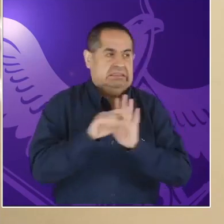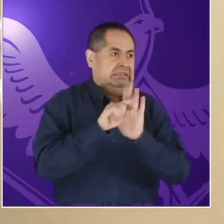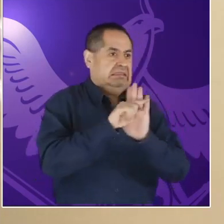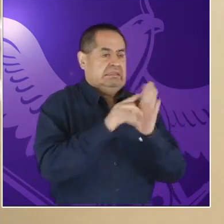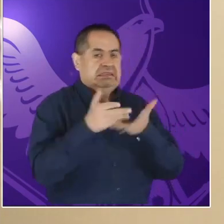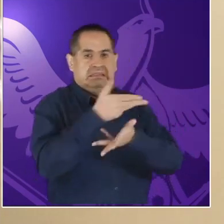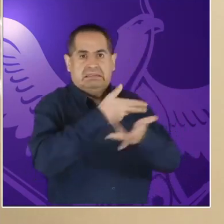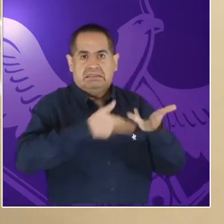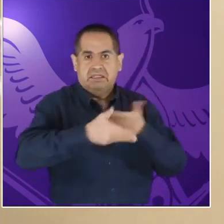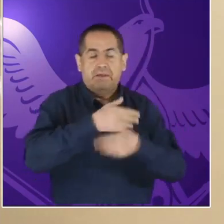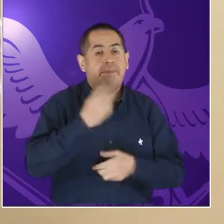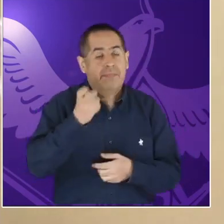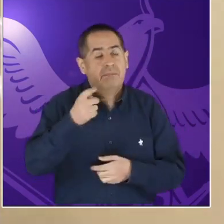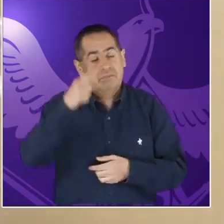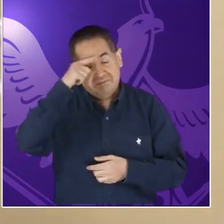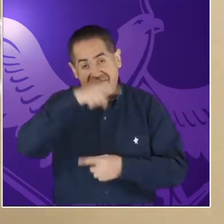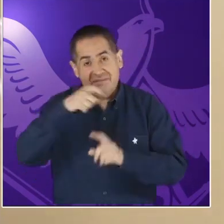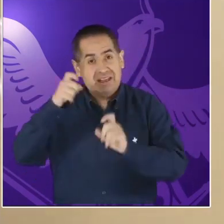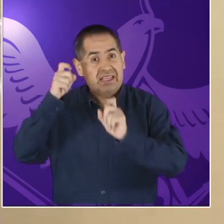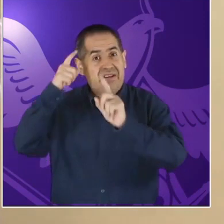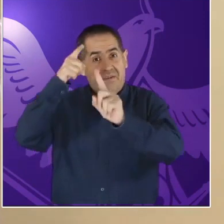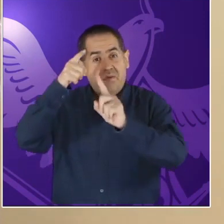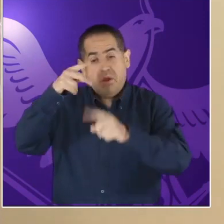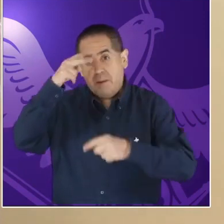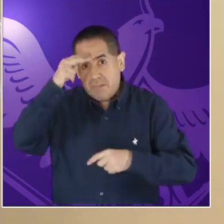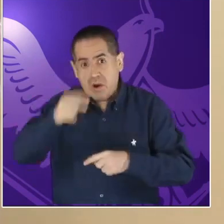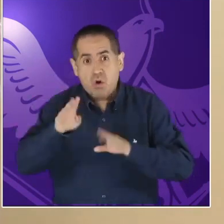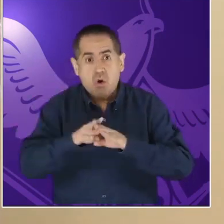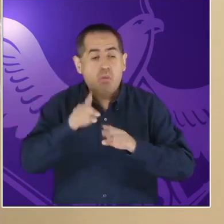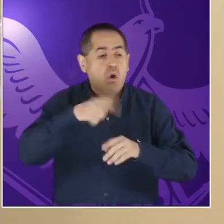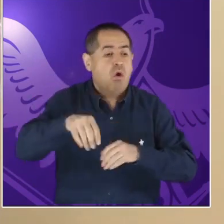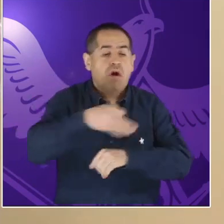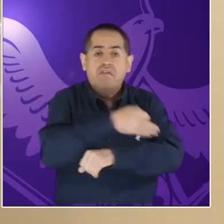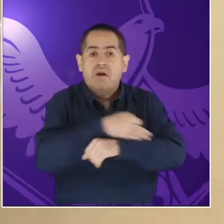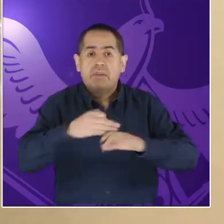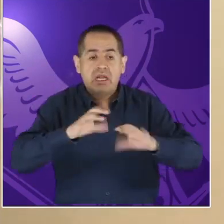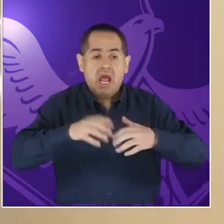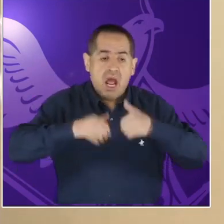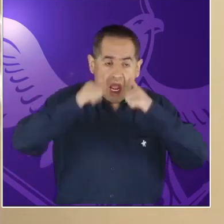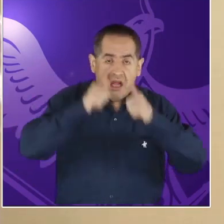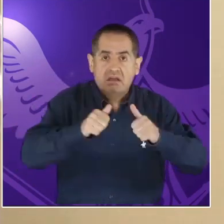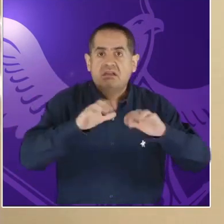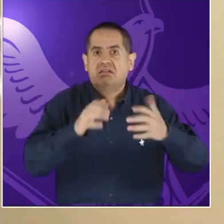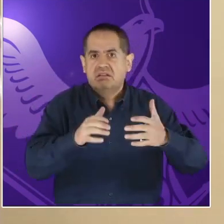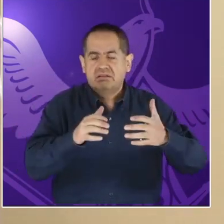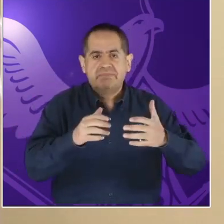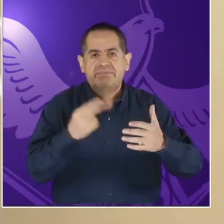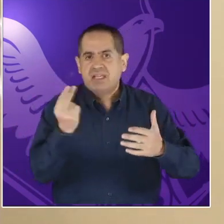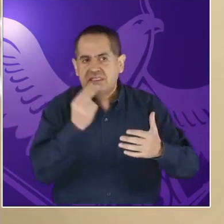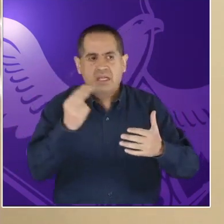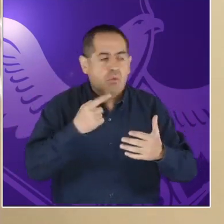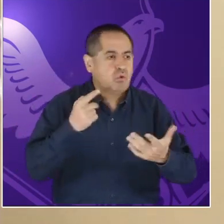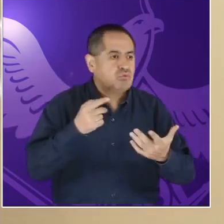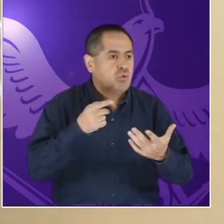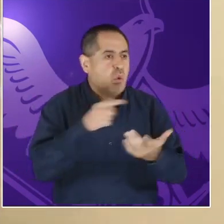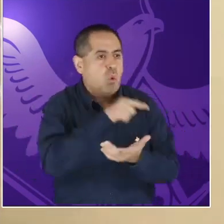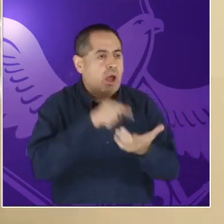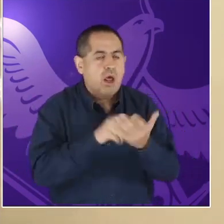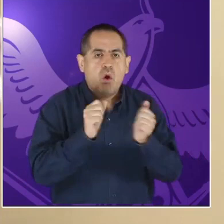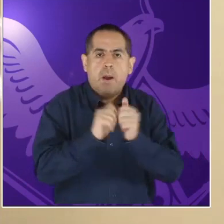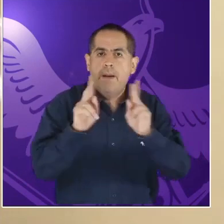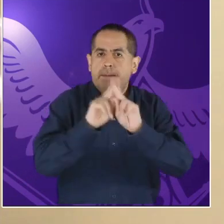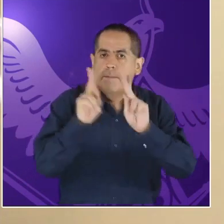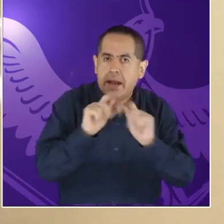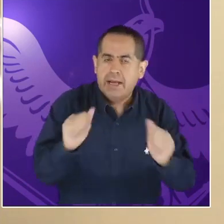que en ese sentido un gran reto para México en la atención de las familias es propiciar espacios de